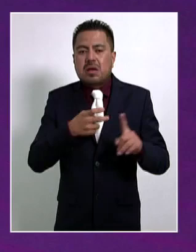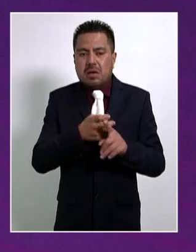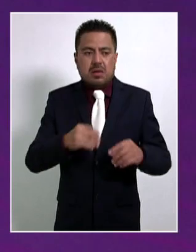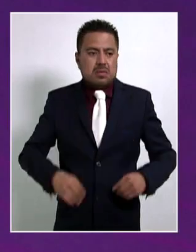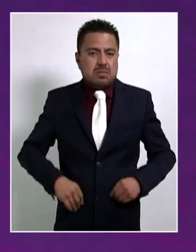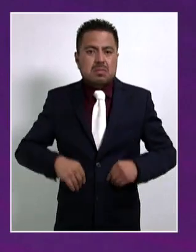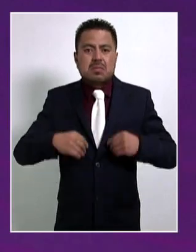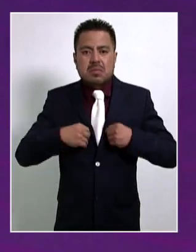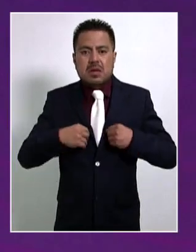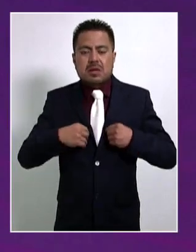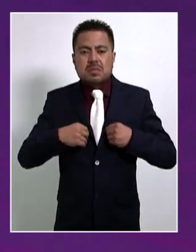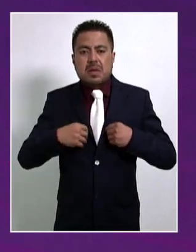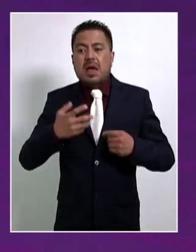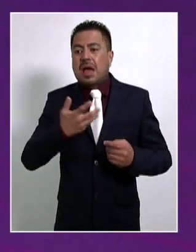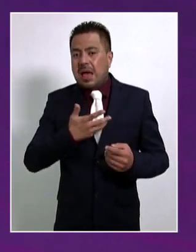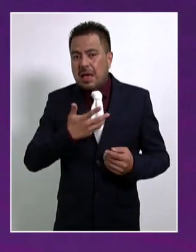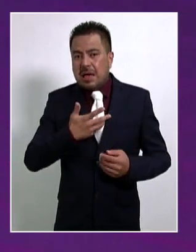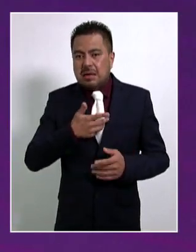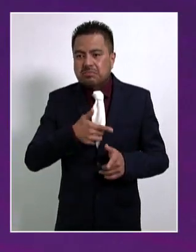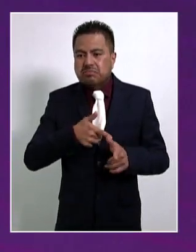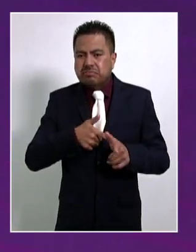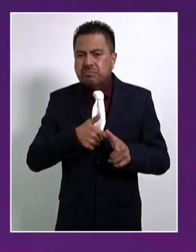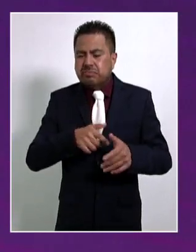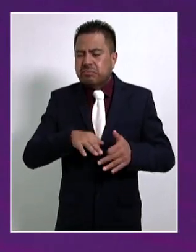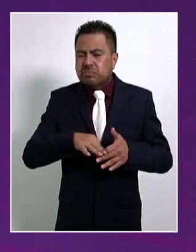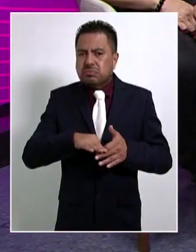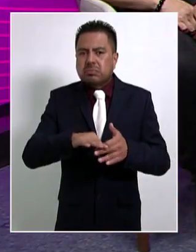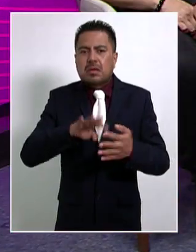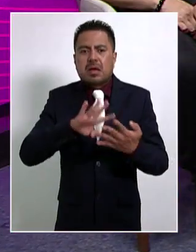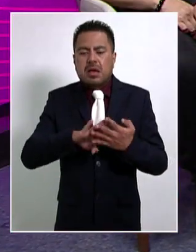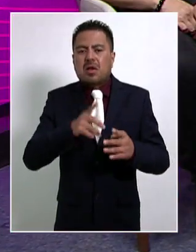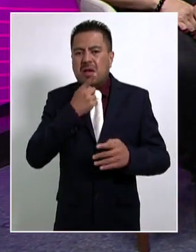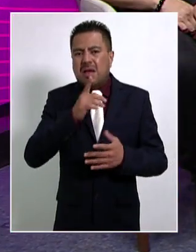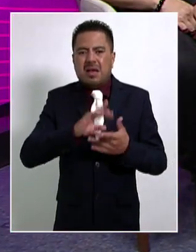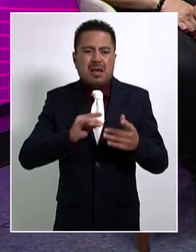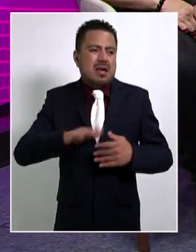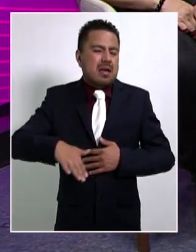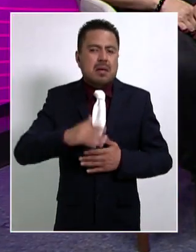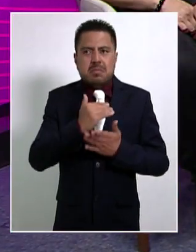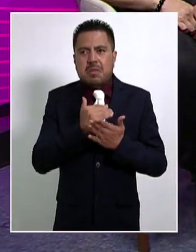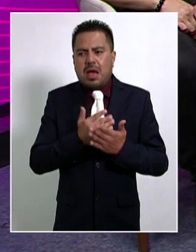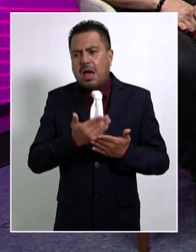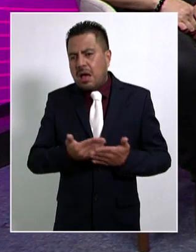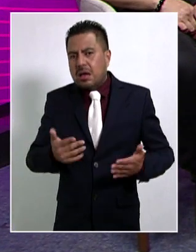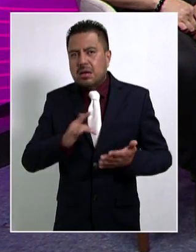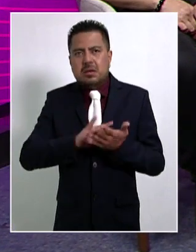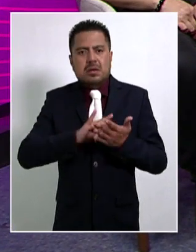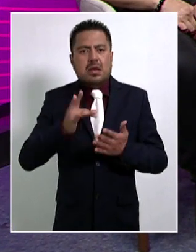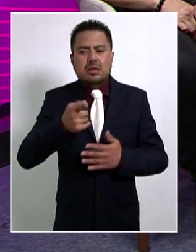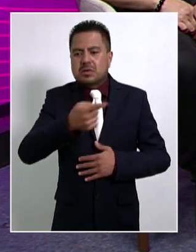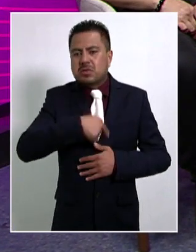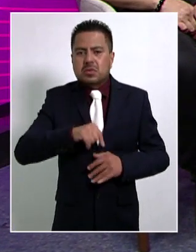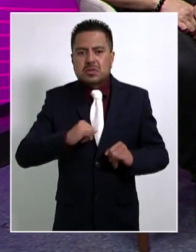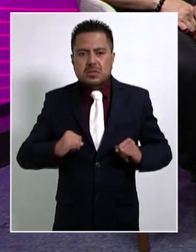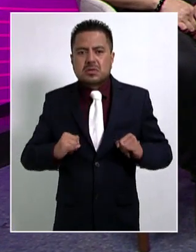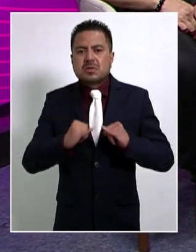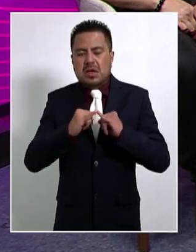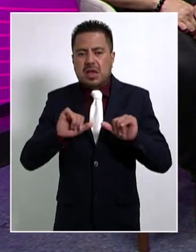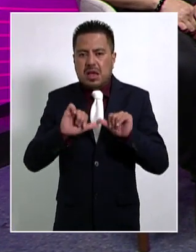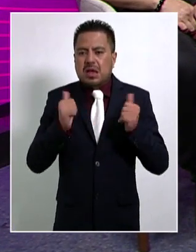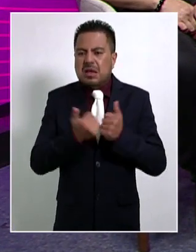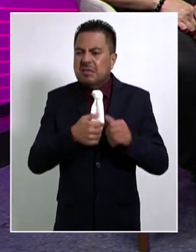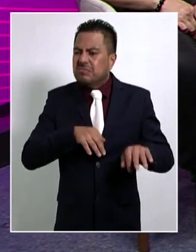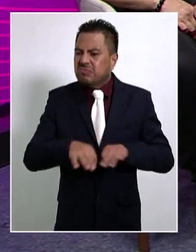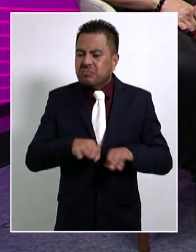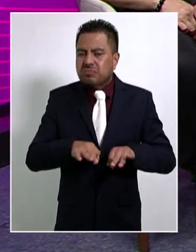viven las que se viven continuamente en la cárcel. Como mencionaba, cada vez menos, gracias a nuestra incidencia y nuestro trabajo.